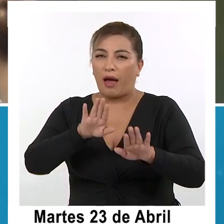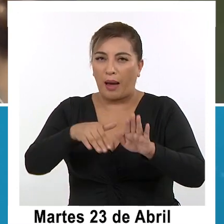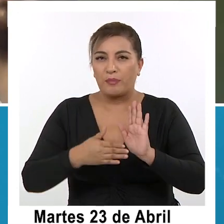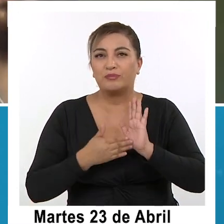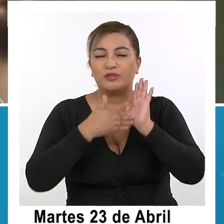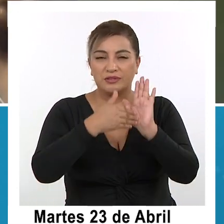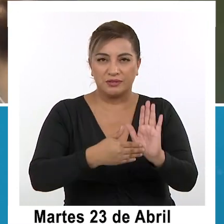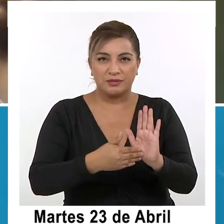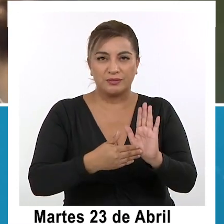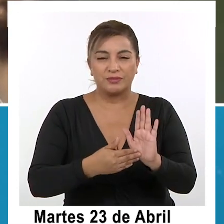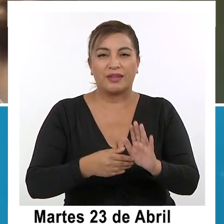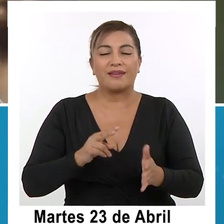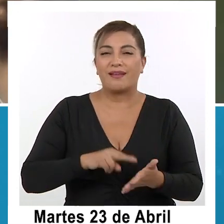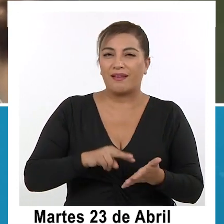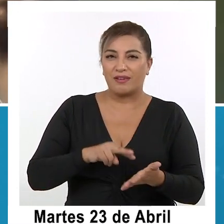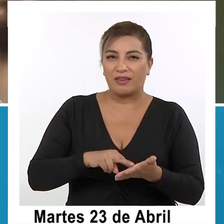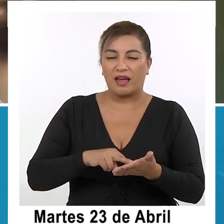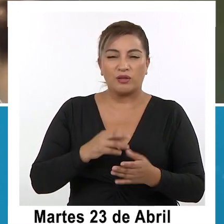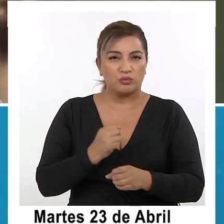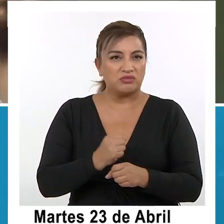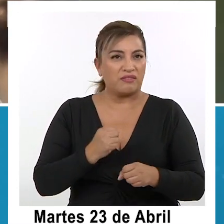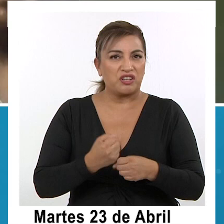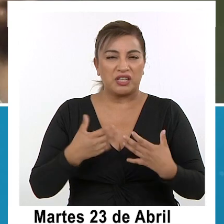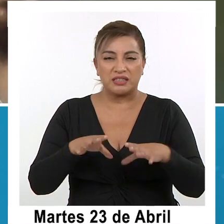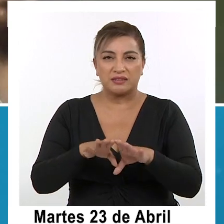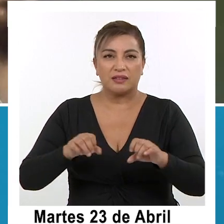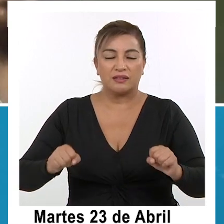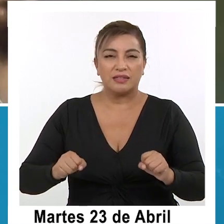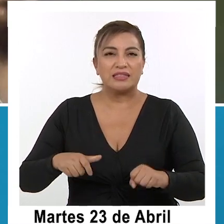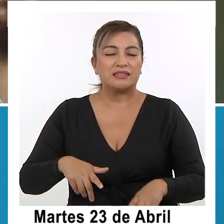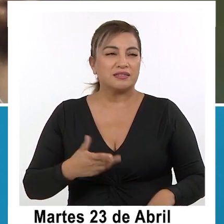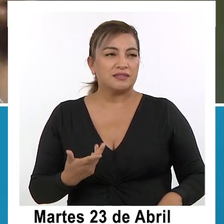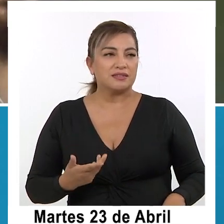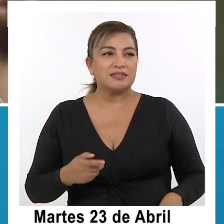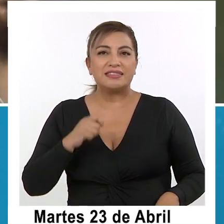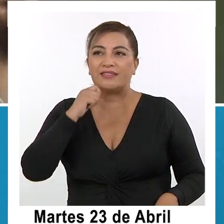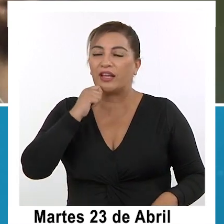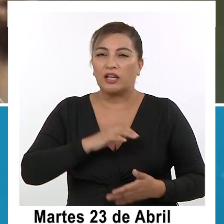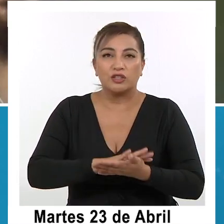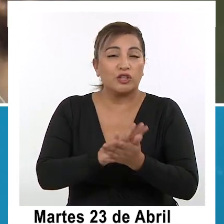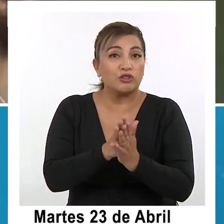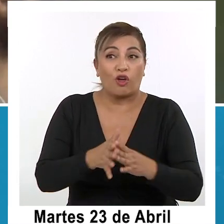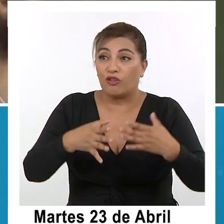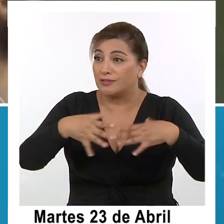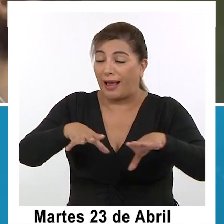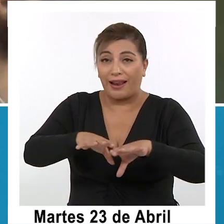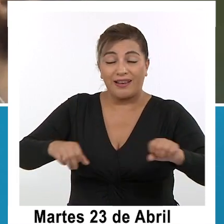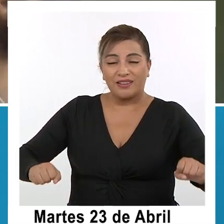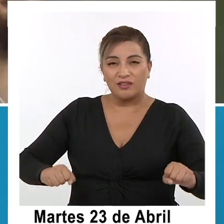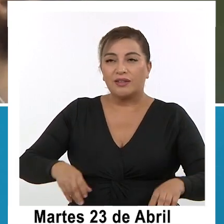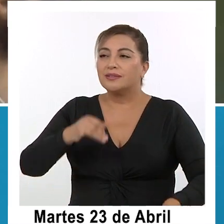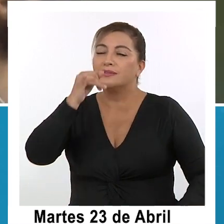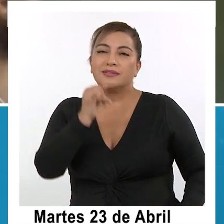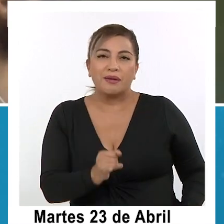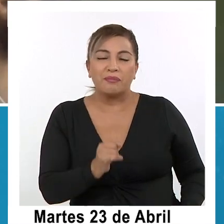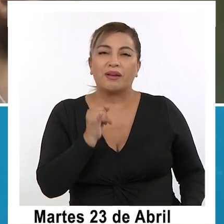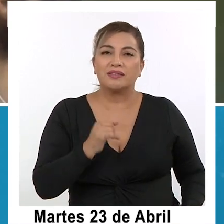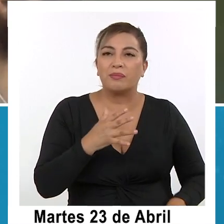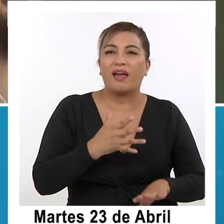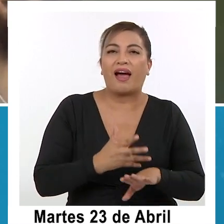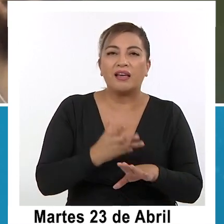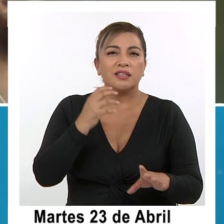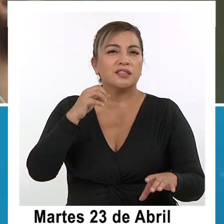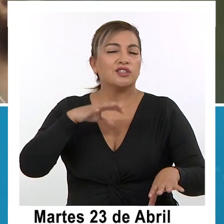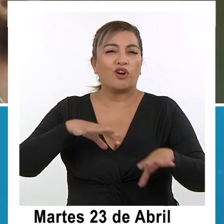No la verdad que ahí hay muy buen trabajo hecho de nuevo no significa que esté todo realizado y siempre es es Es